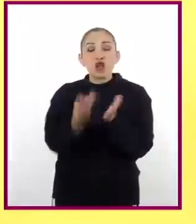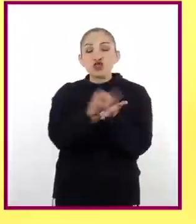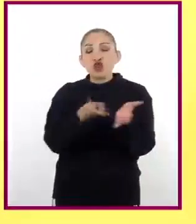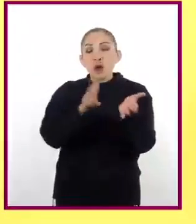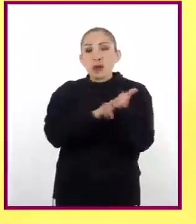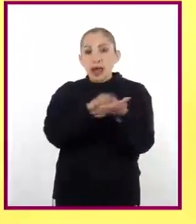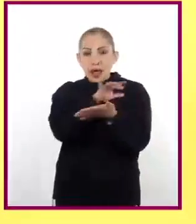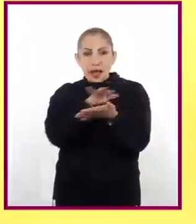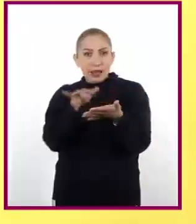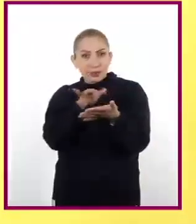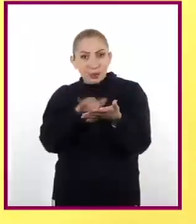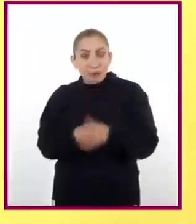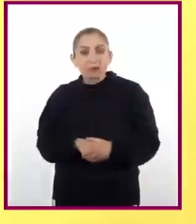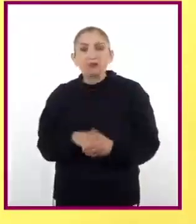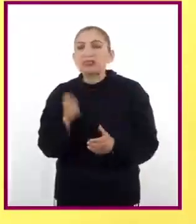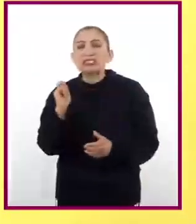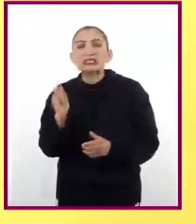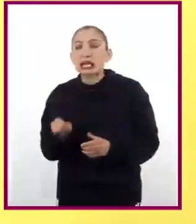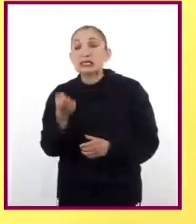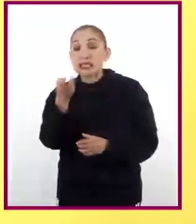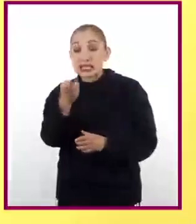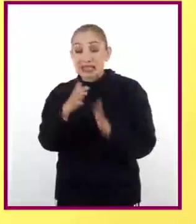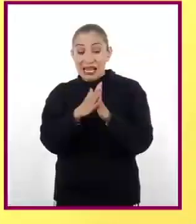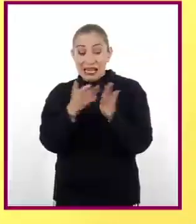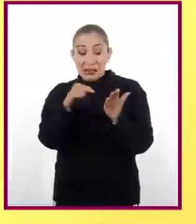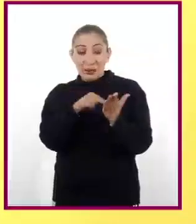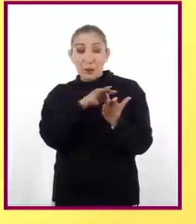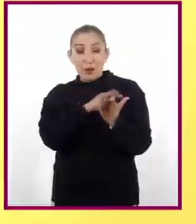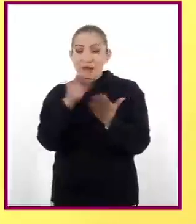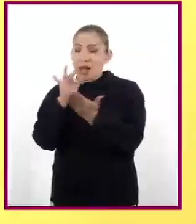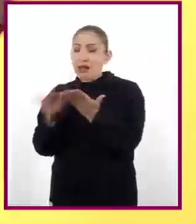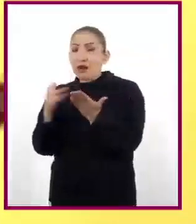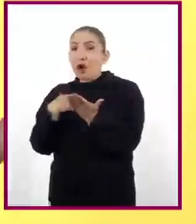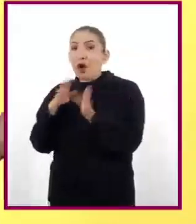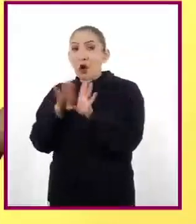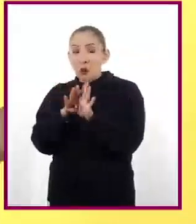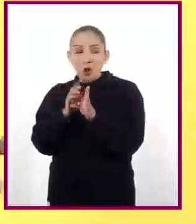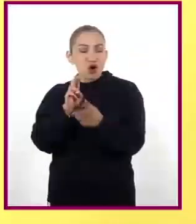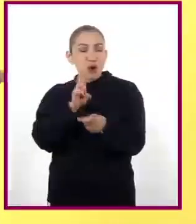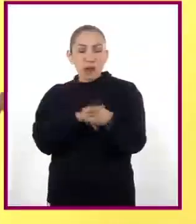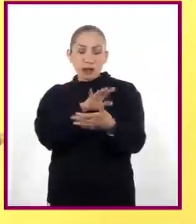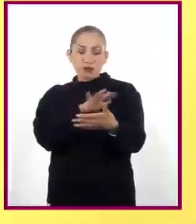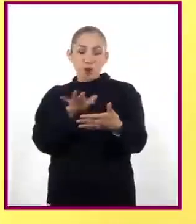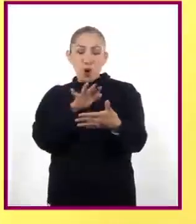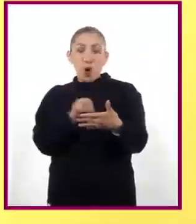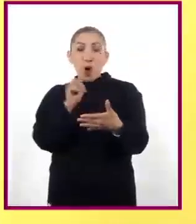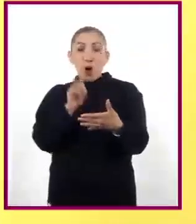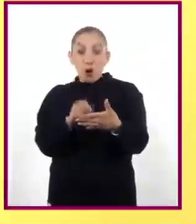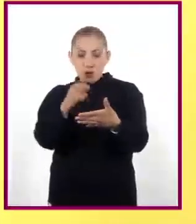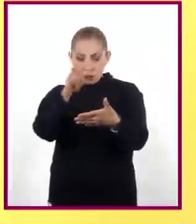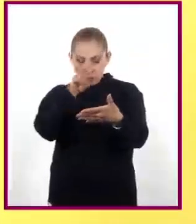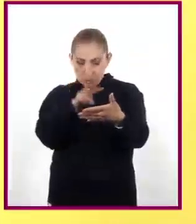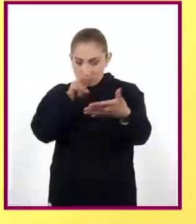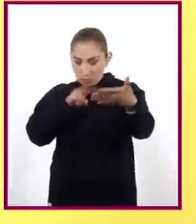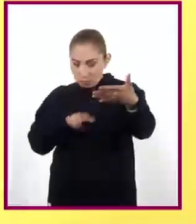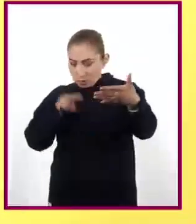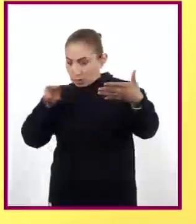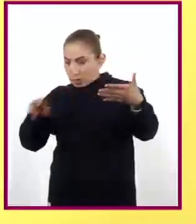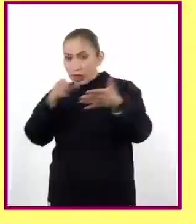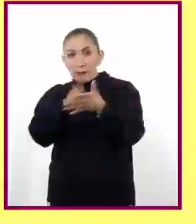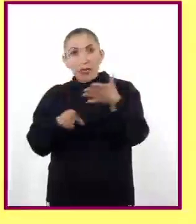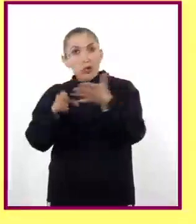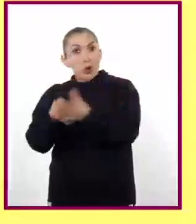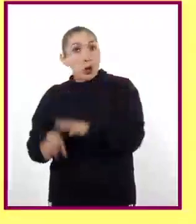doble lectura. Es decir, esta obra puede ser leída de manera convencional o haciendo saltos entre